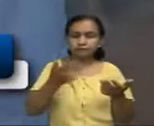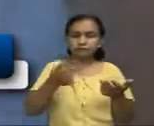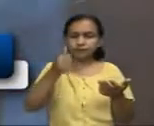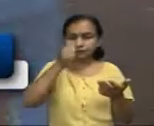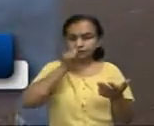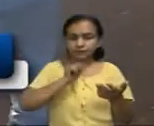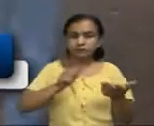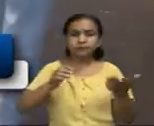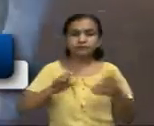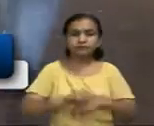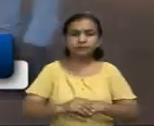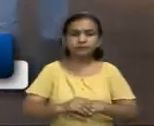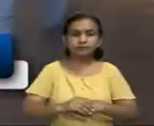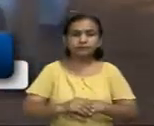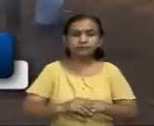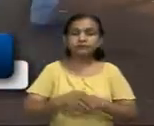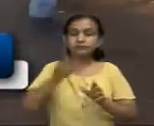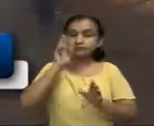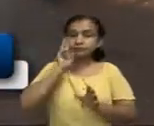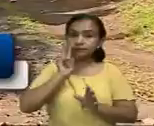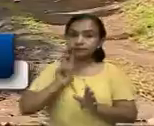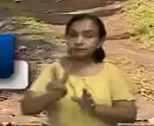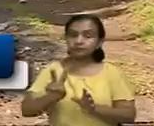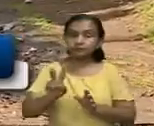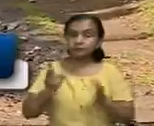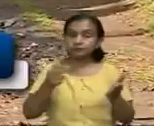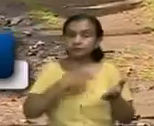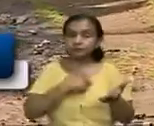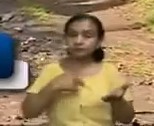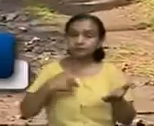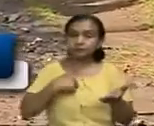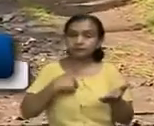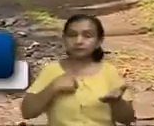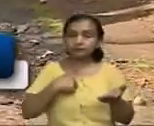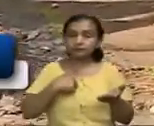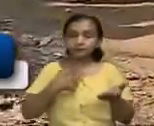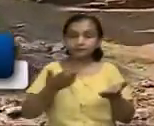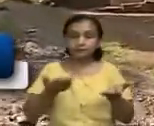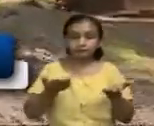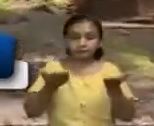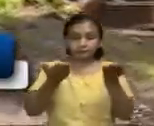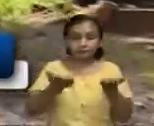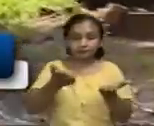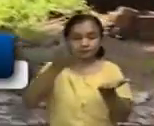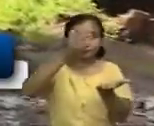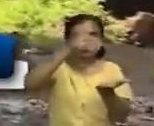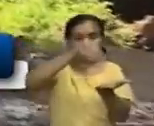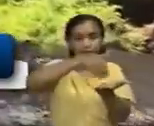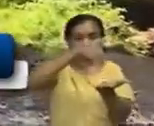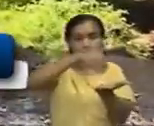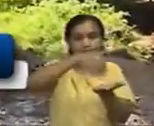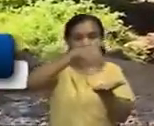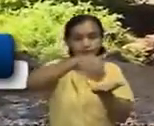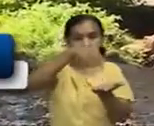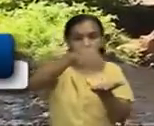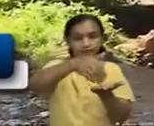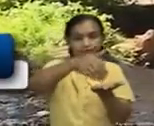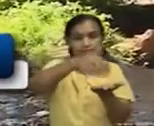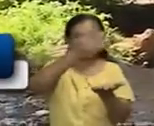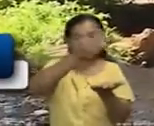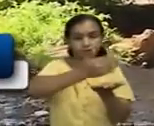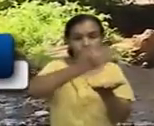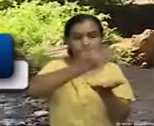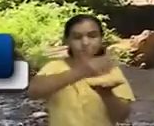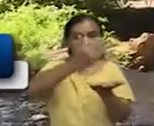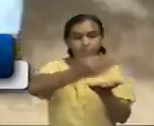agua. No, lo que hemos observado y hemos encontrado criadero que a veces hay escurridores. Uh-huh. Cuando nosotros lavamos, ponemos sobre la